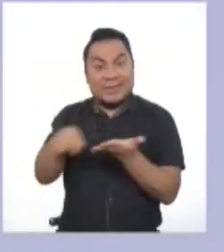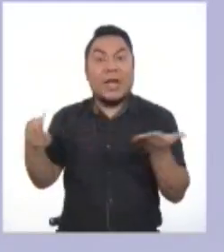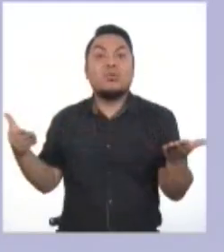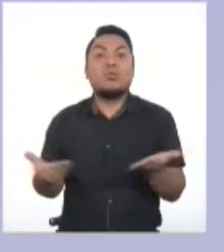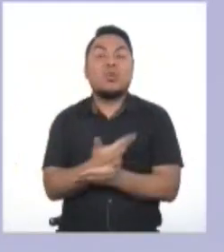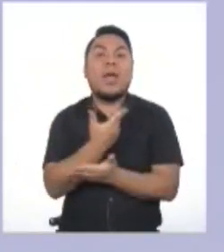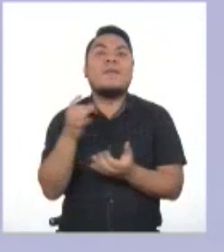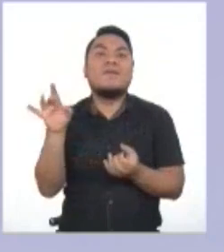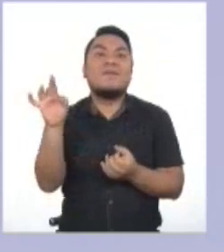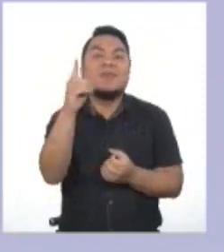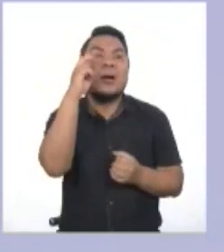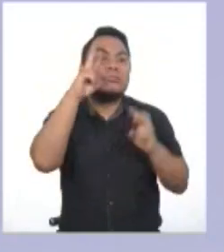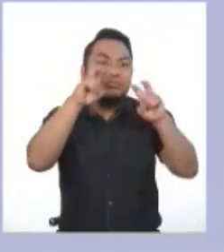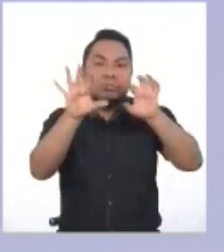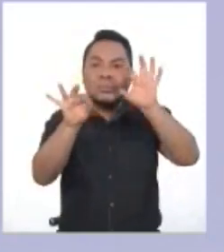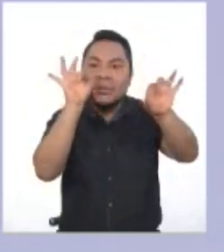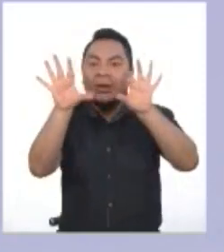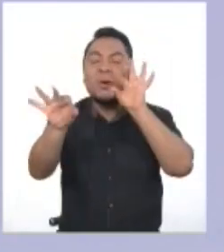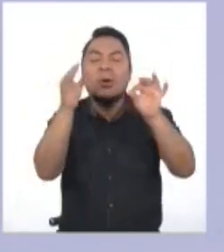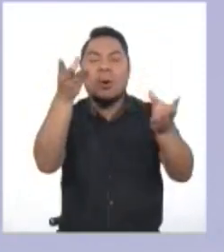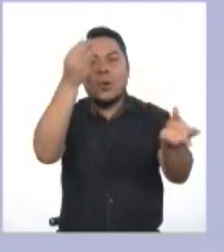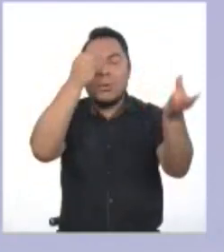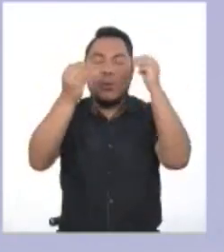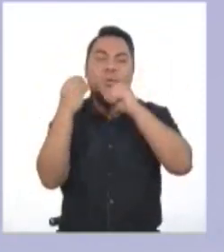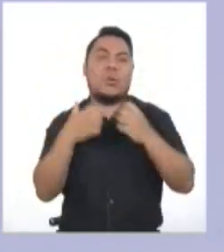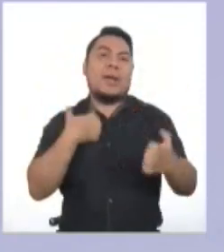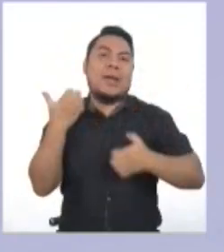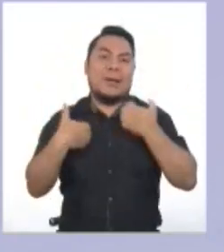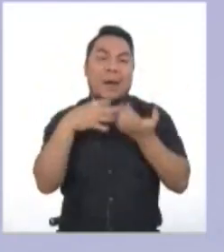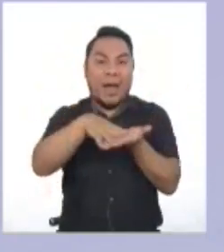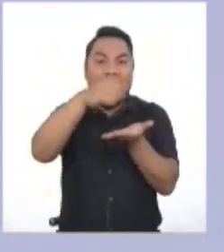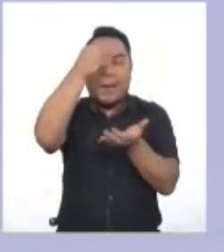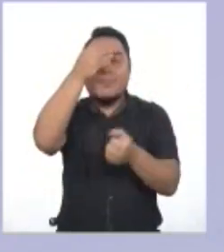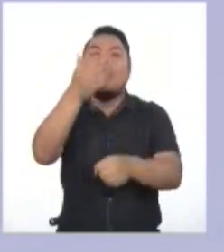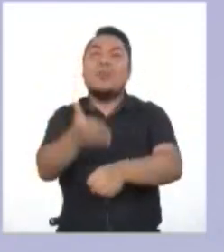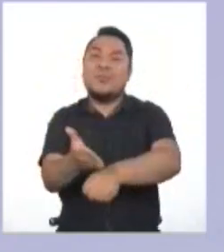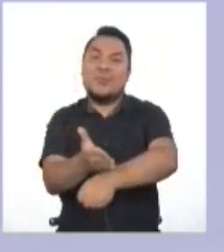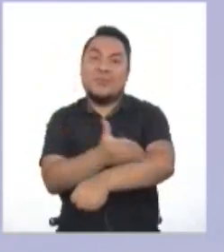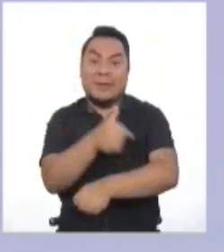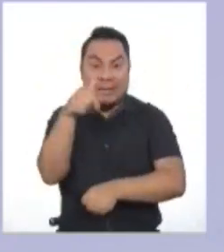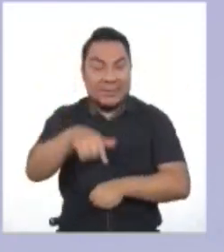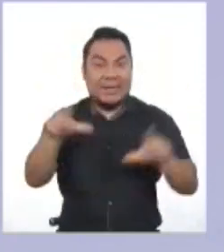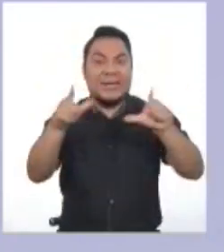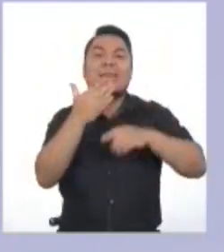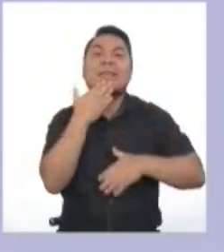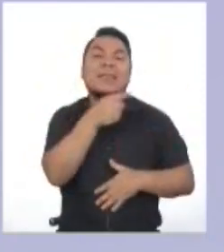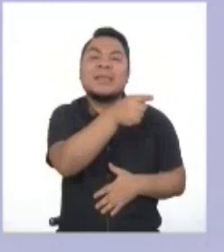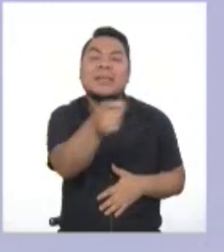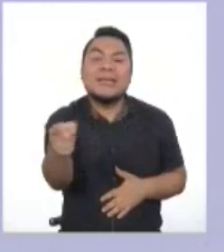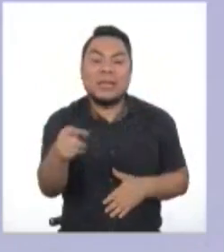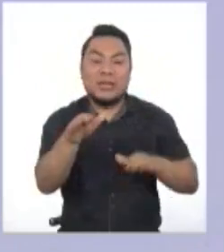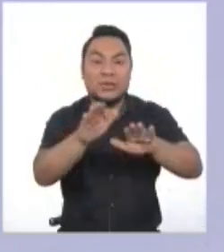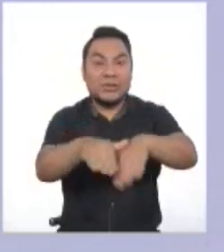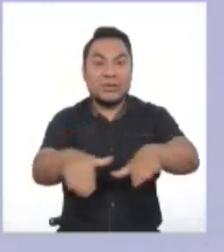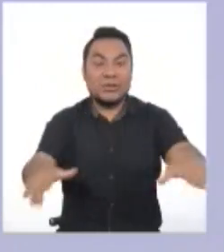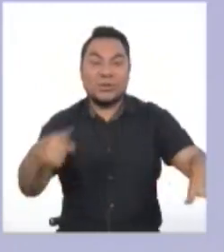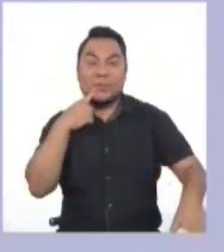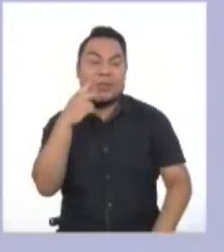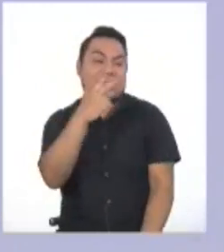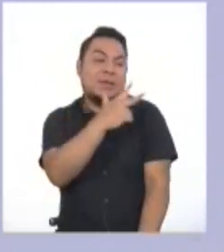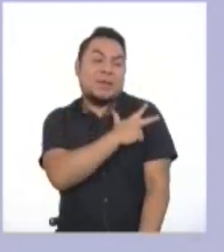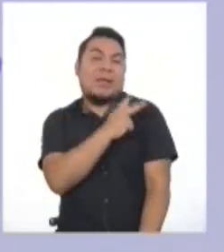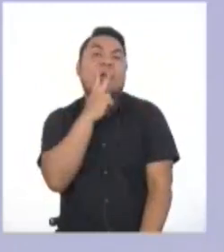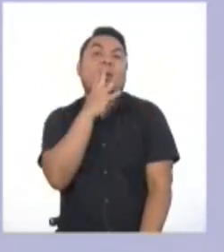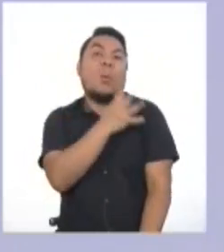nuevas aventuras y descubrimientos emocionantes que iremos aprendiendo poco a poco. Este programa va dirigido a niñas y niños de